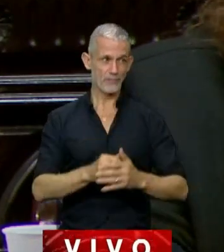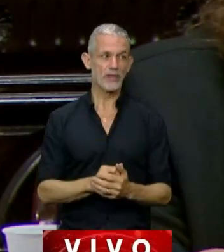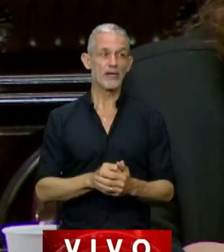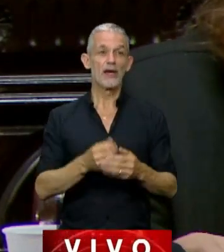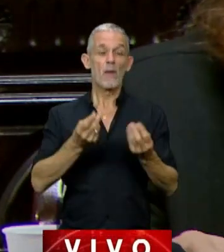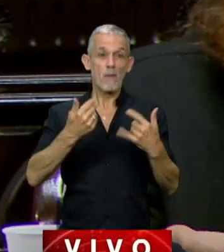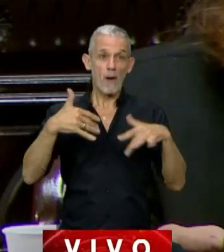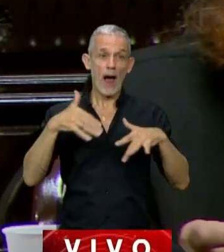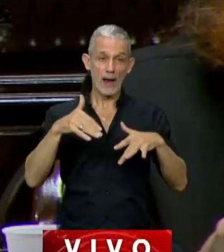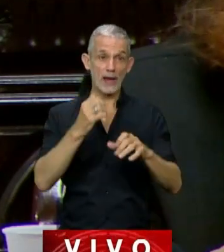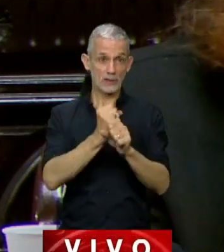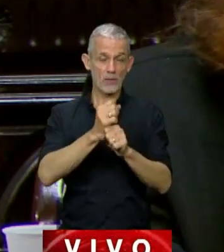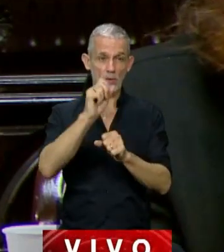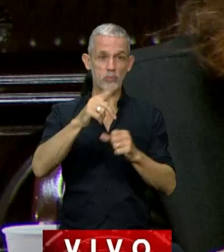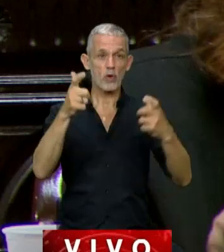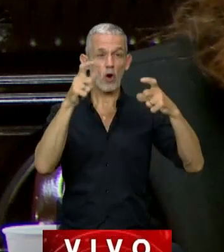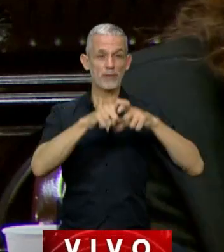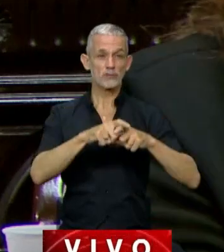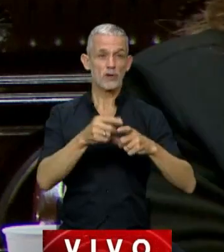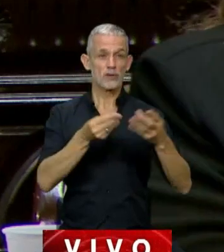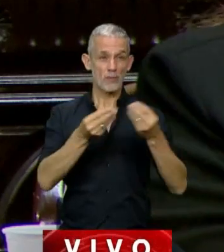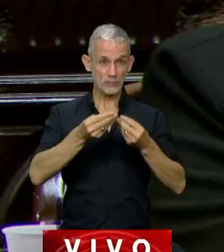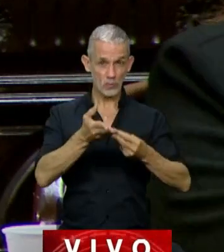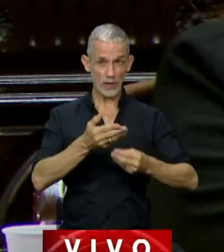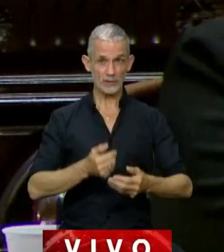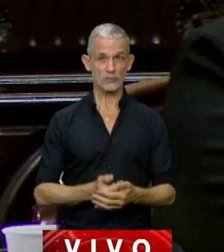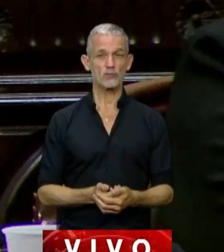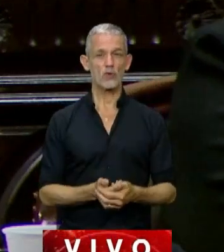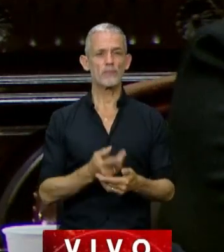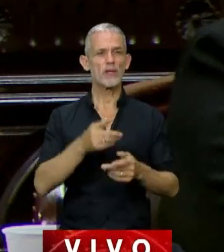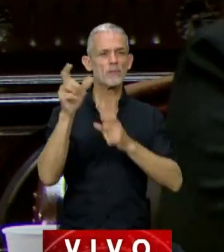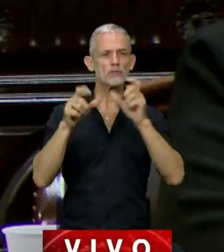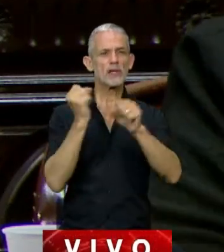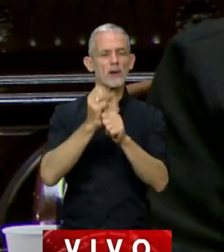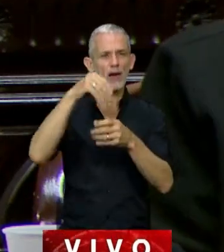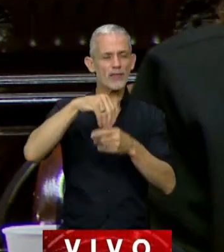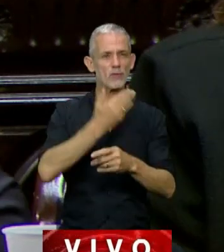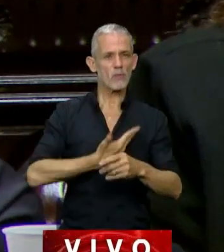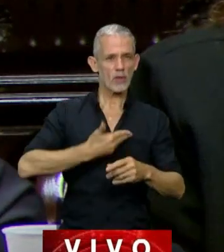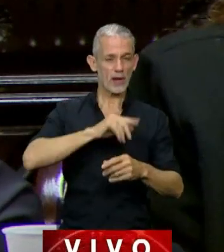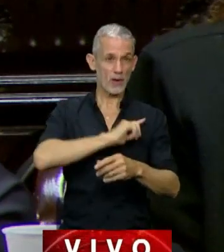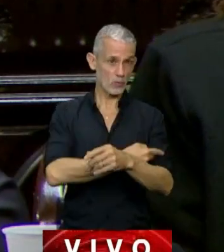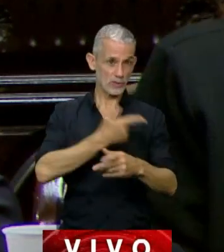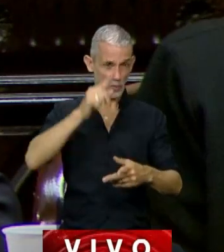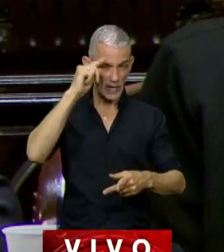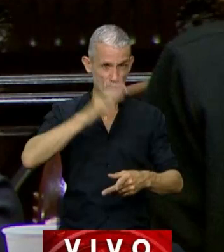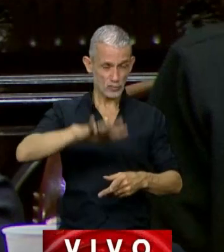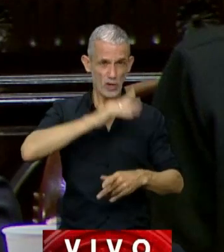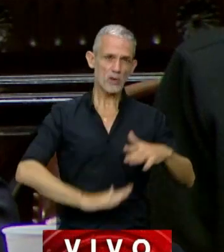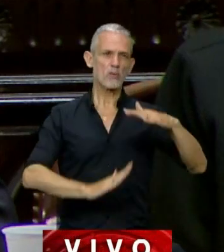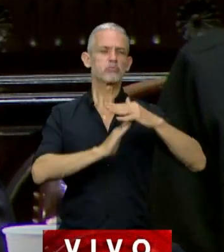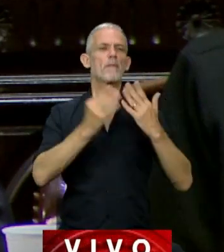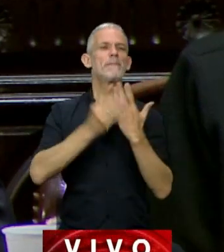esa tarea que ha tenido la Comisión de Presupuesto y Hacienda, los funcionarios del Ejecutivo Nacional, en la cabeza